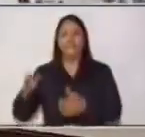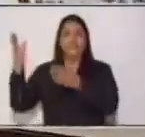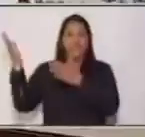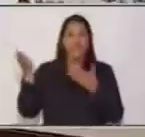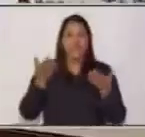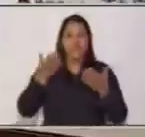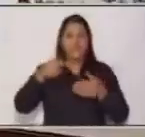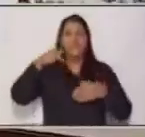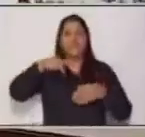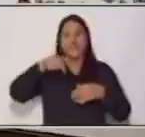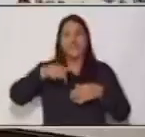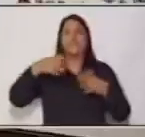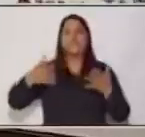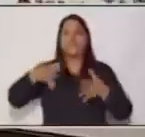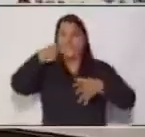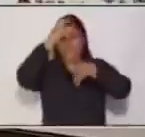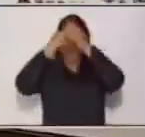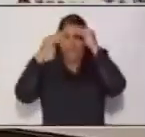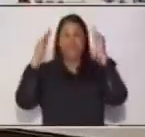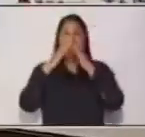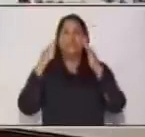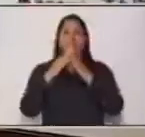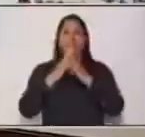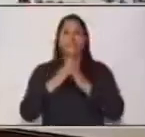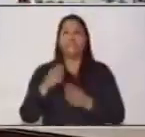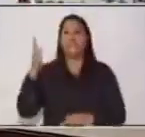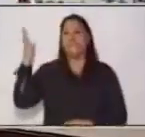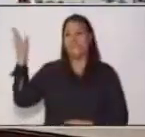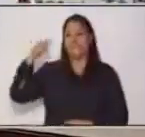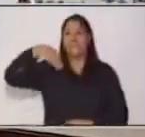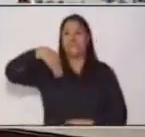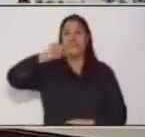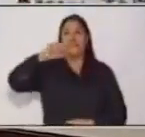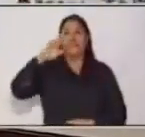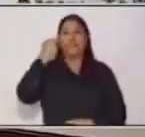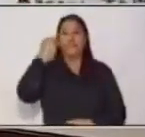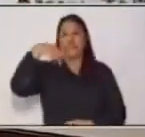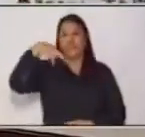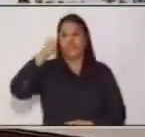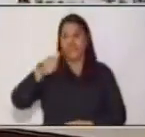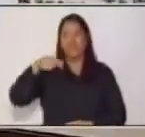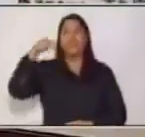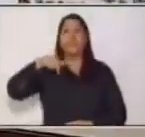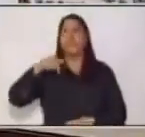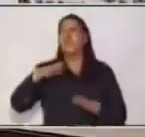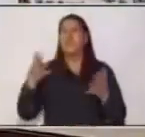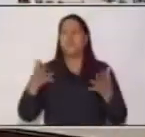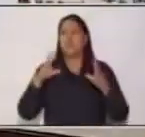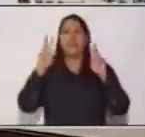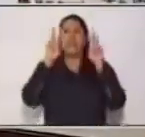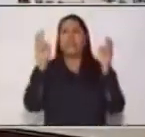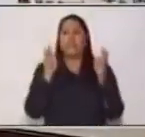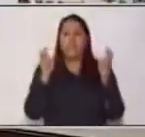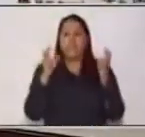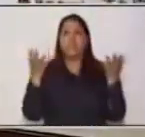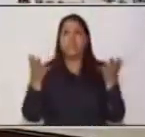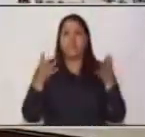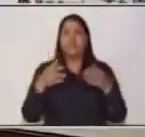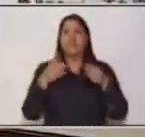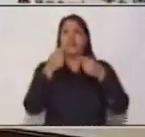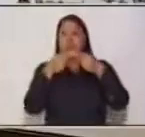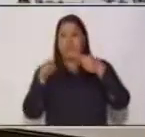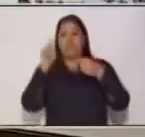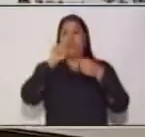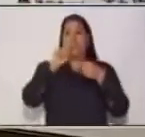Bienvenido a este espacio educativo Aprendo en Casa. Soy Marina Palala y en esta oportunidad desarrollaremos el tema de potencias en